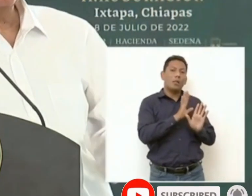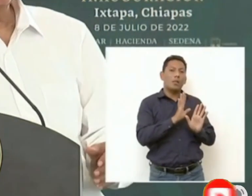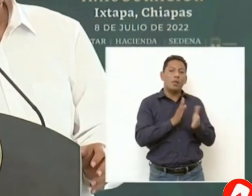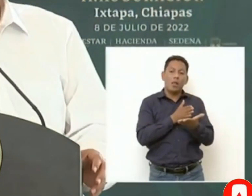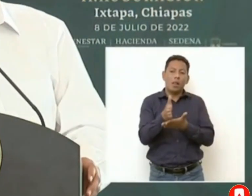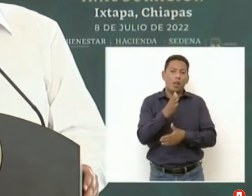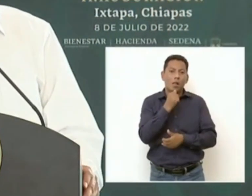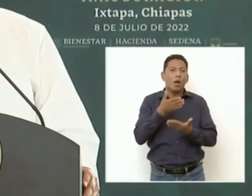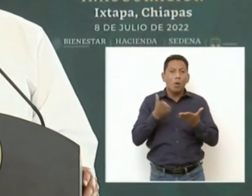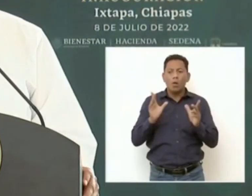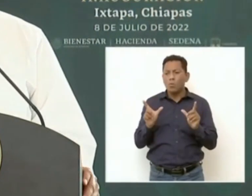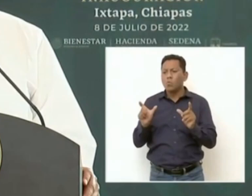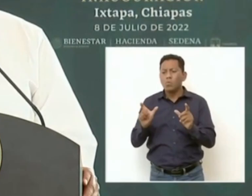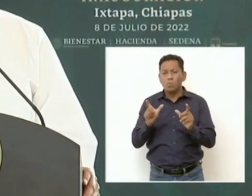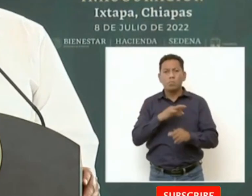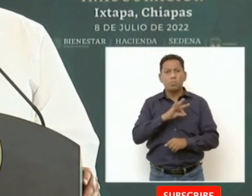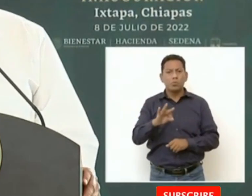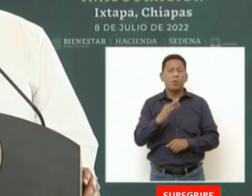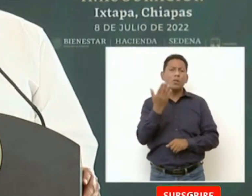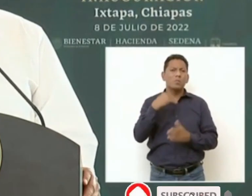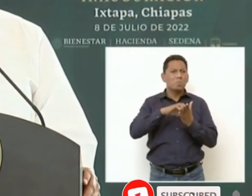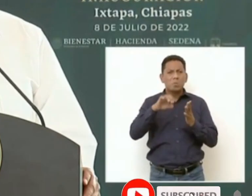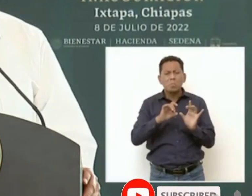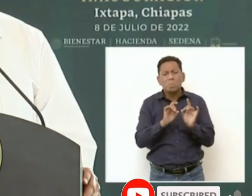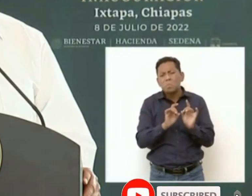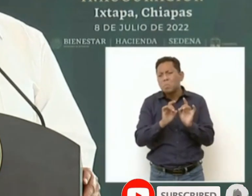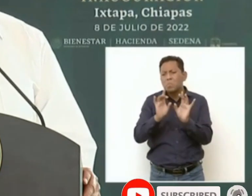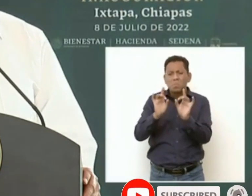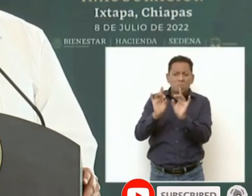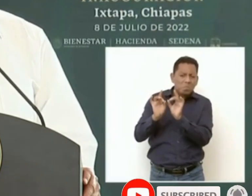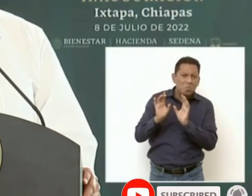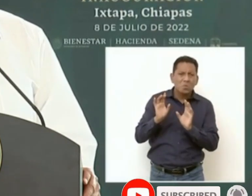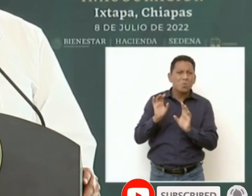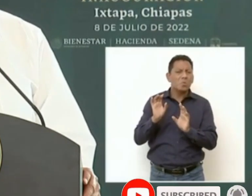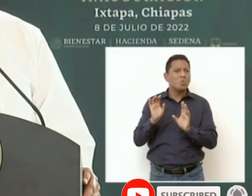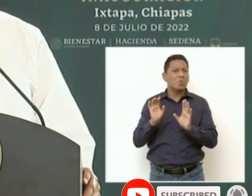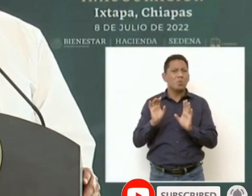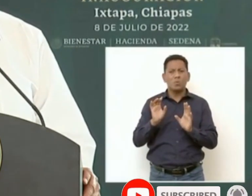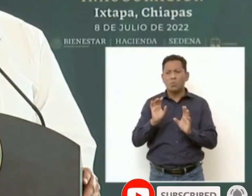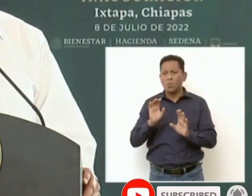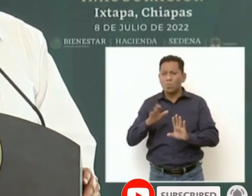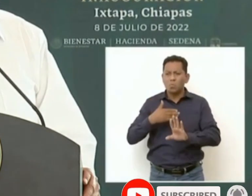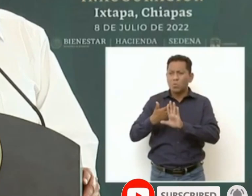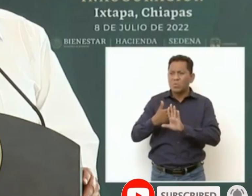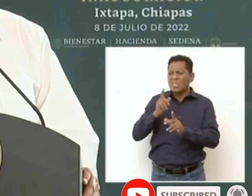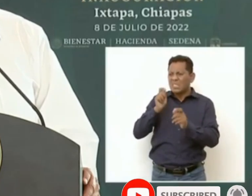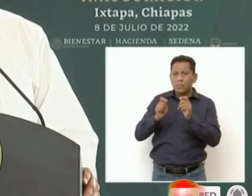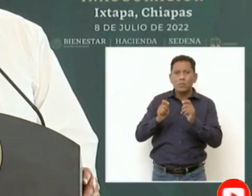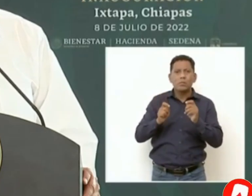intervenir en asuntos o en materia de seguridad pública. Ahora